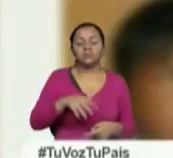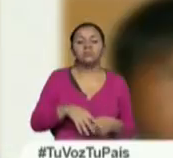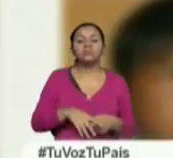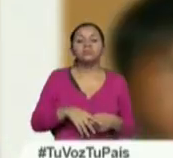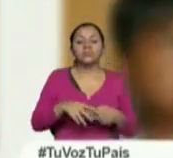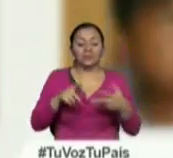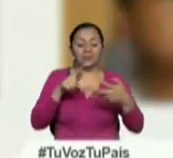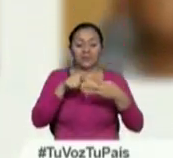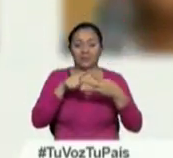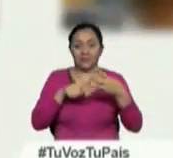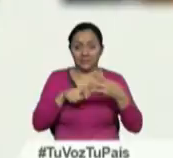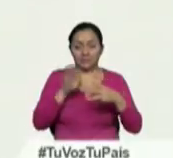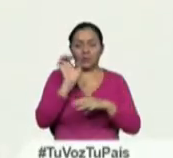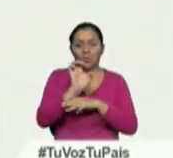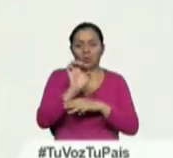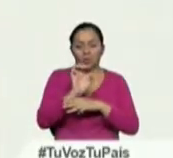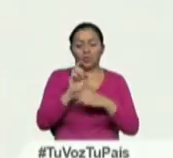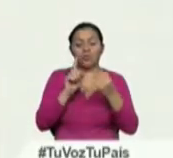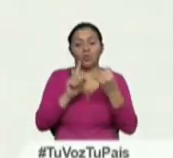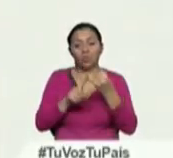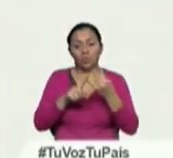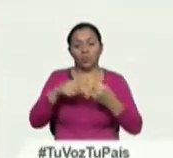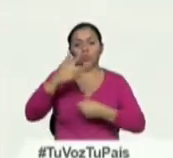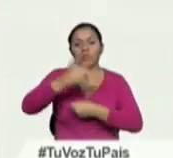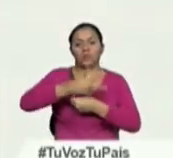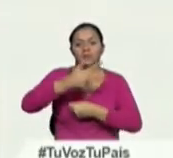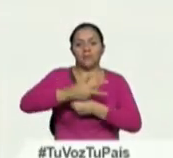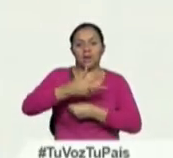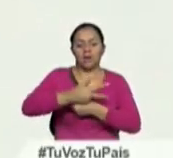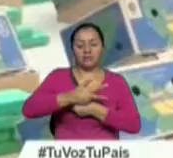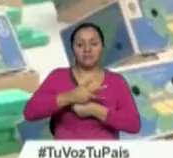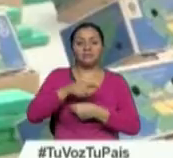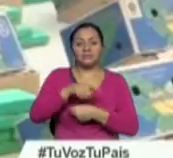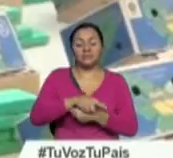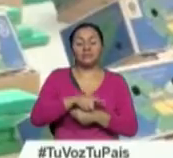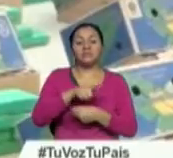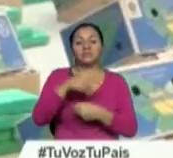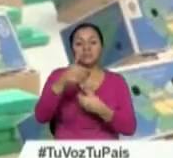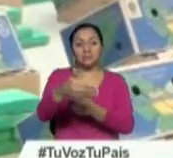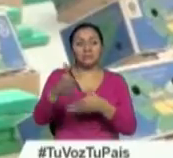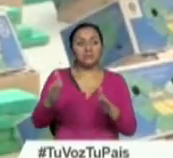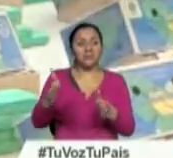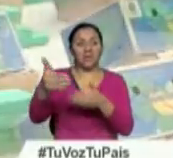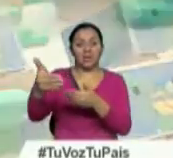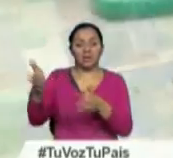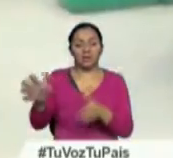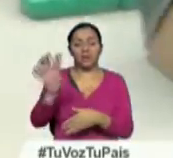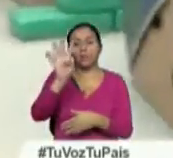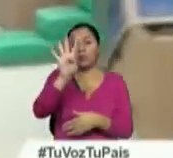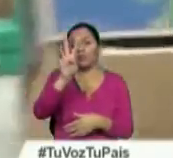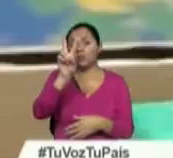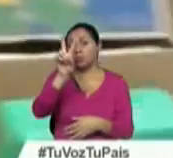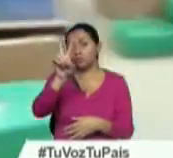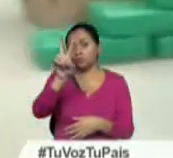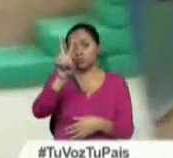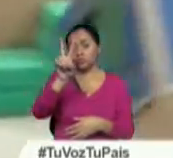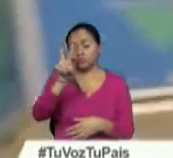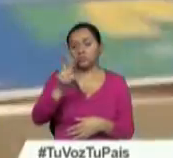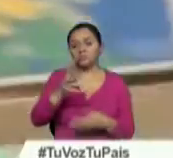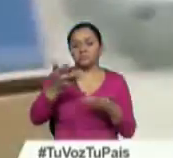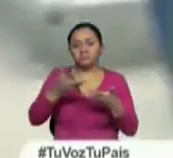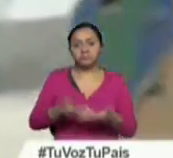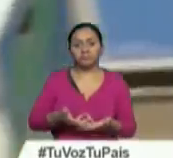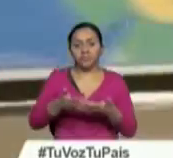se incautó 1.042 paquetes de cocaína, mismos que tenían como destino Centroamérica y Estados Unidos, con un peso